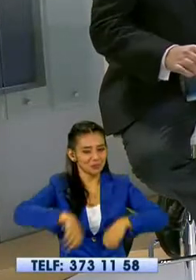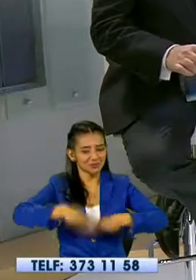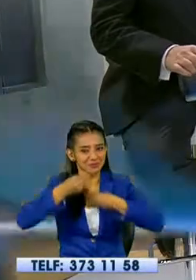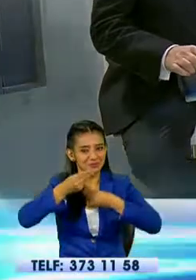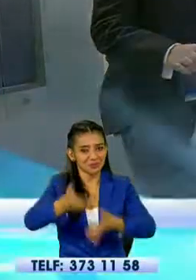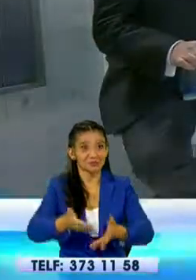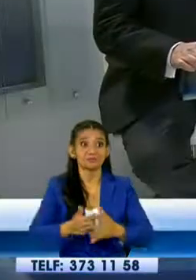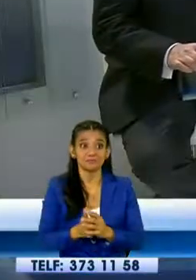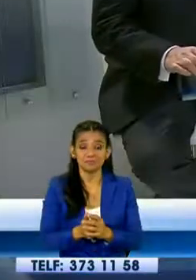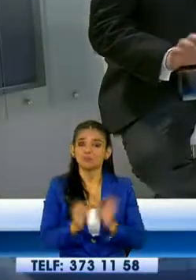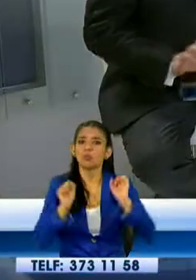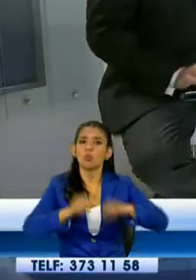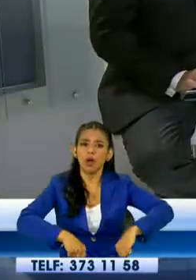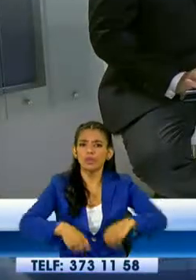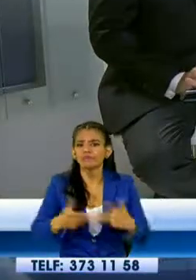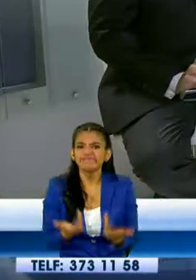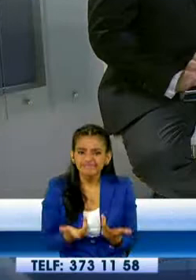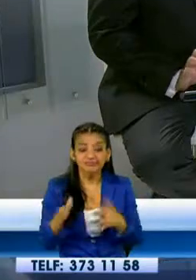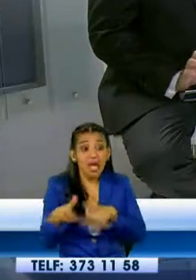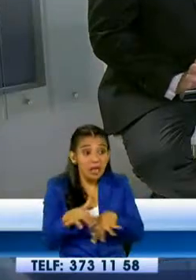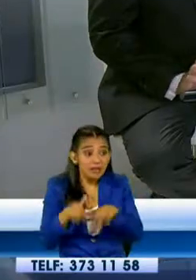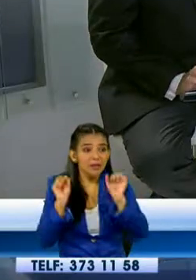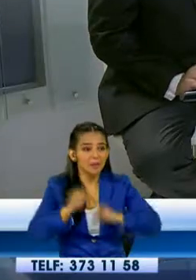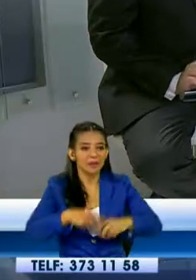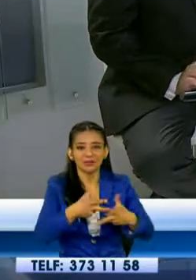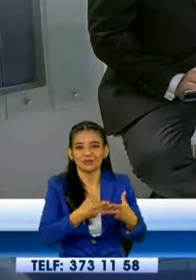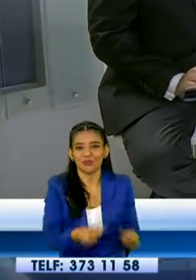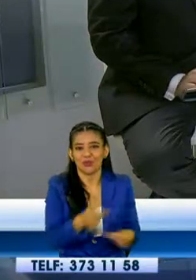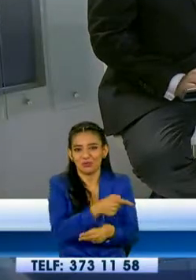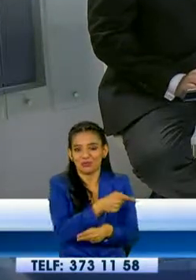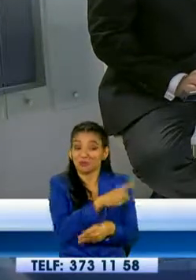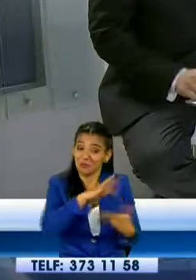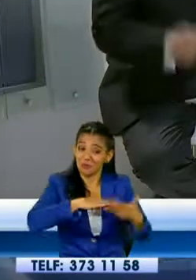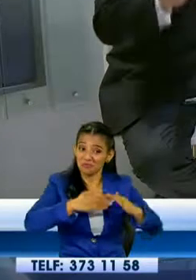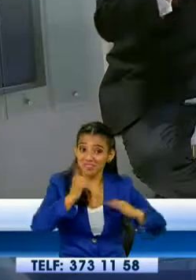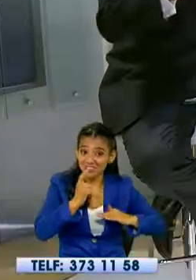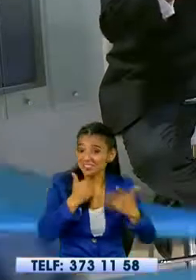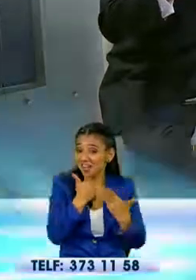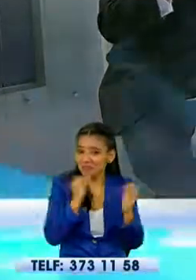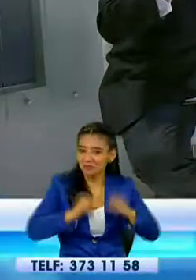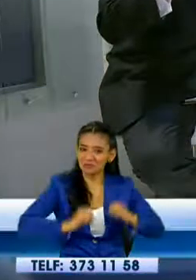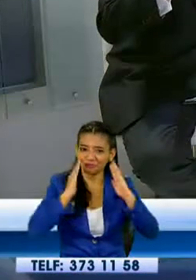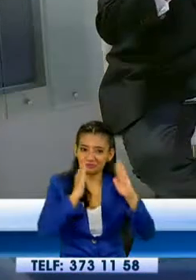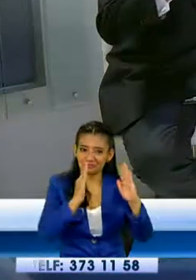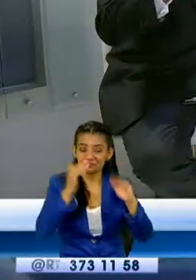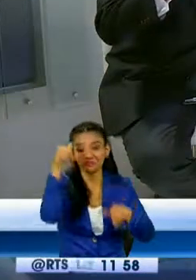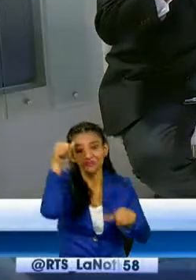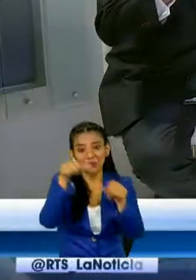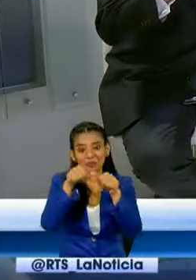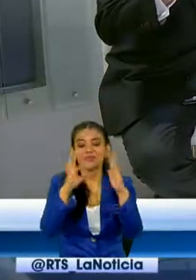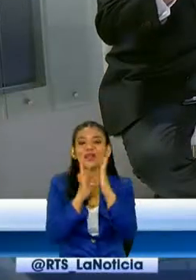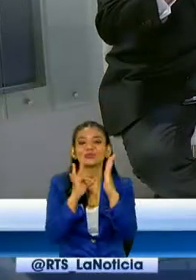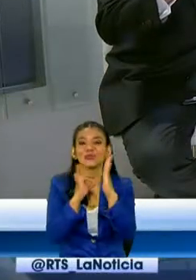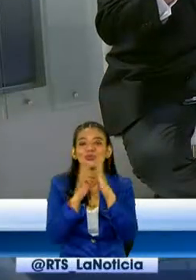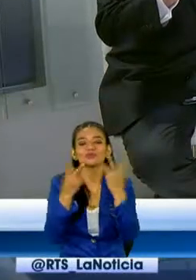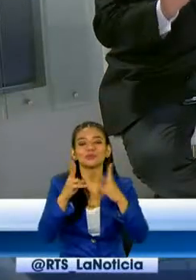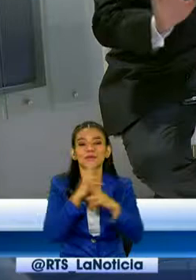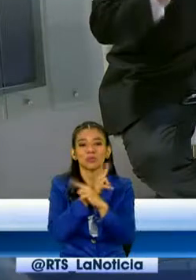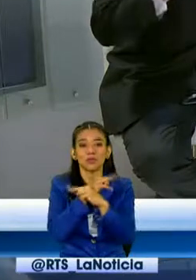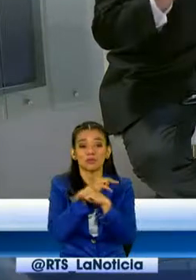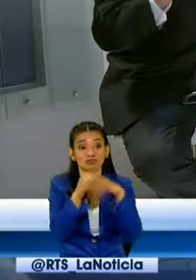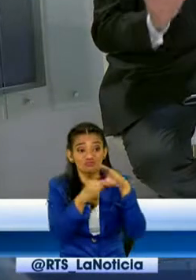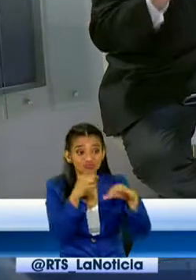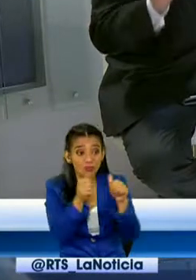tiene las herramientas necesarias, efectivas, para solventar las necesidades de la comunidad. Recuerde que Facebook y Twitter están habilitados, siempre con fotito,